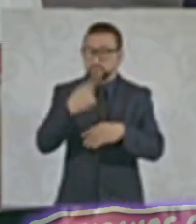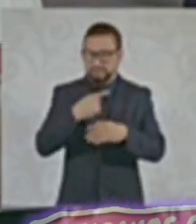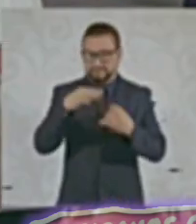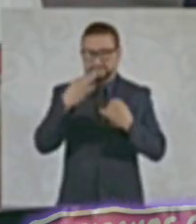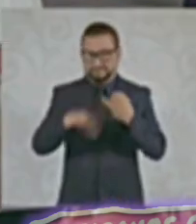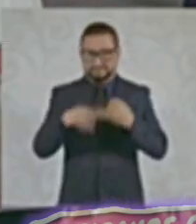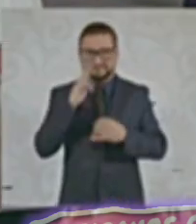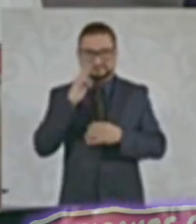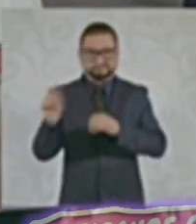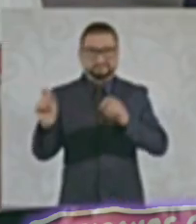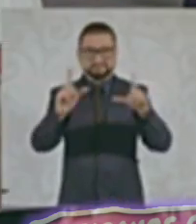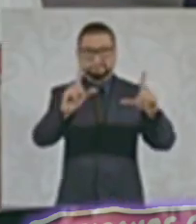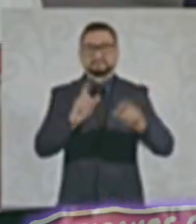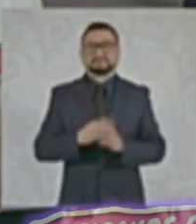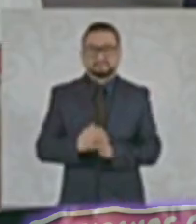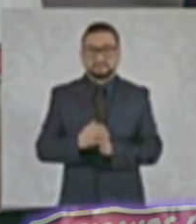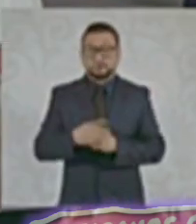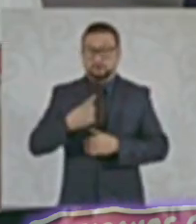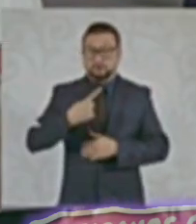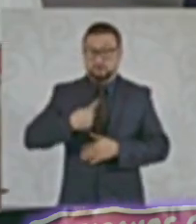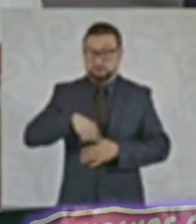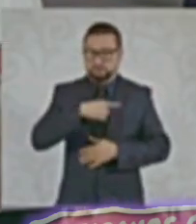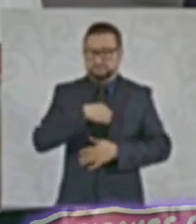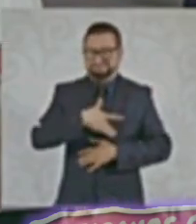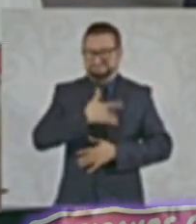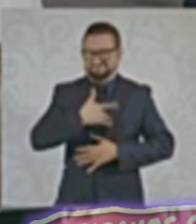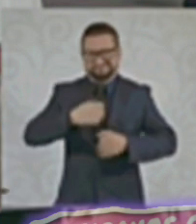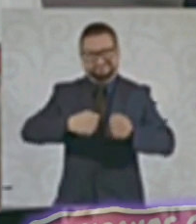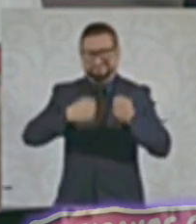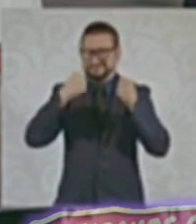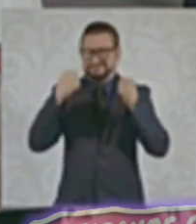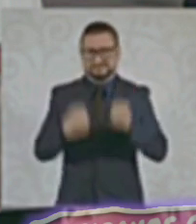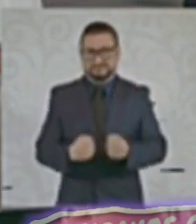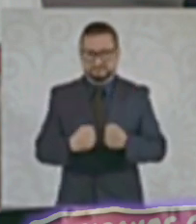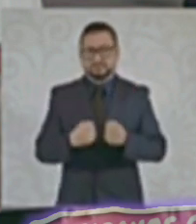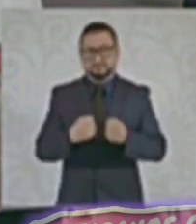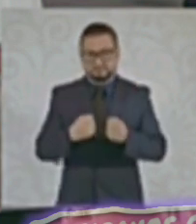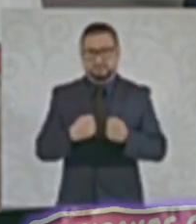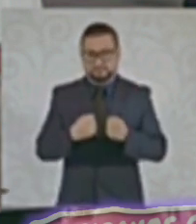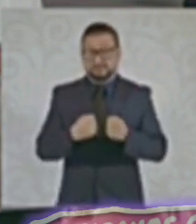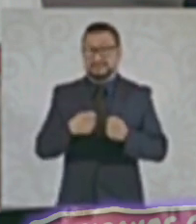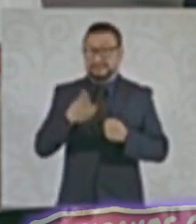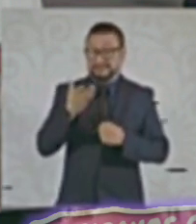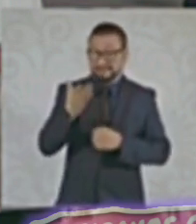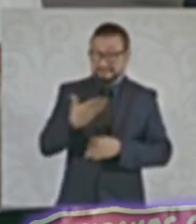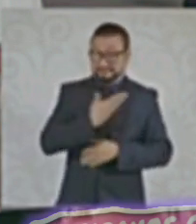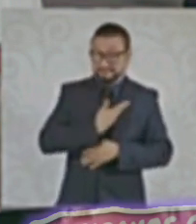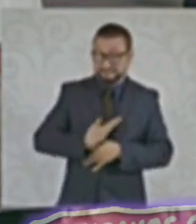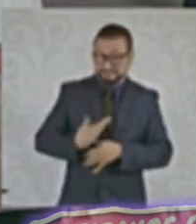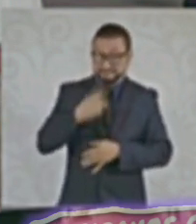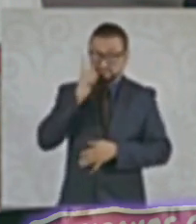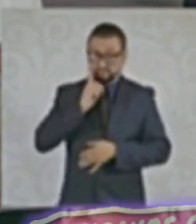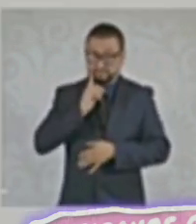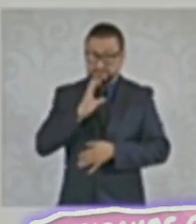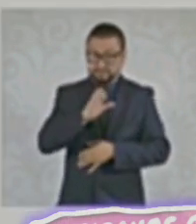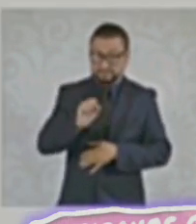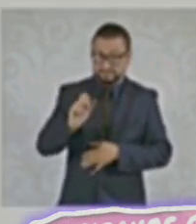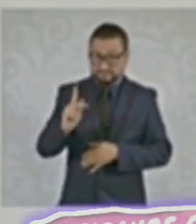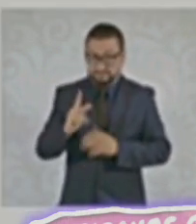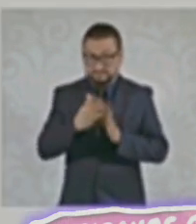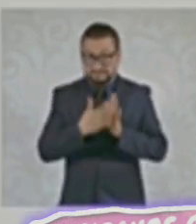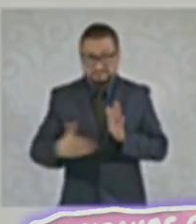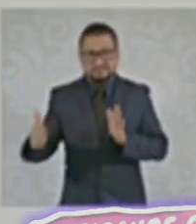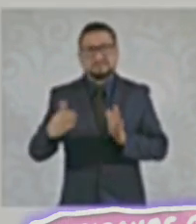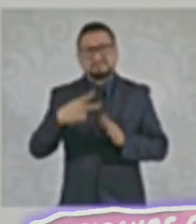favor. Porque nosotros estamos seguros que en el periodo de la presidenta Claudia Sheinbaum, México va a